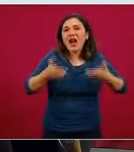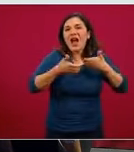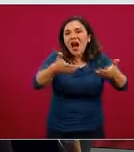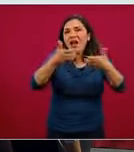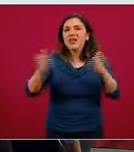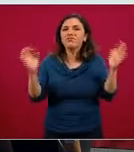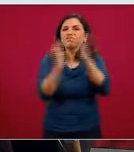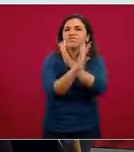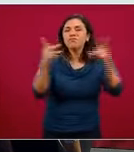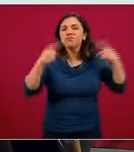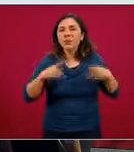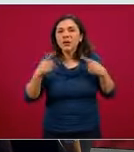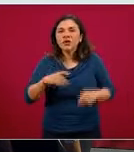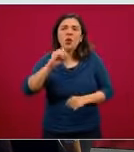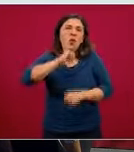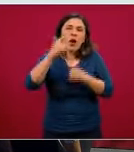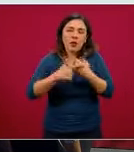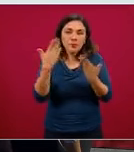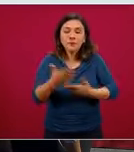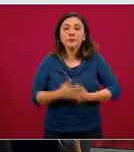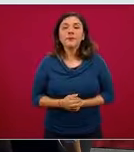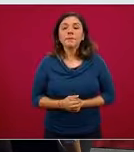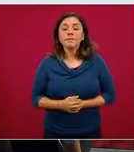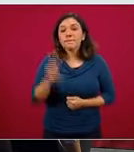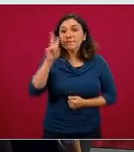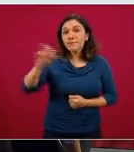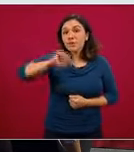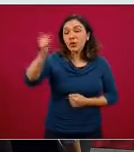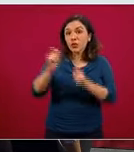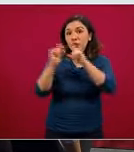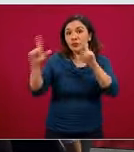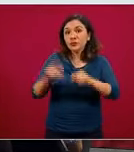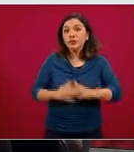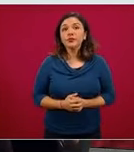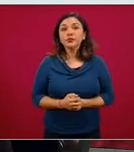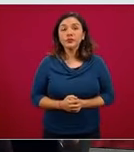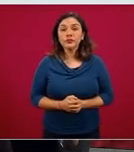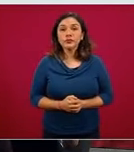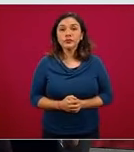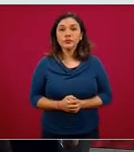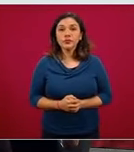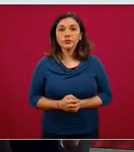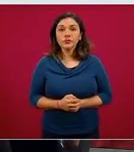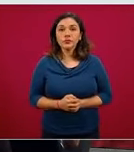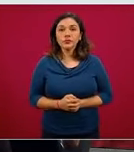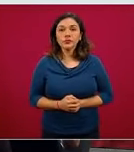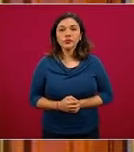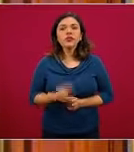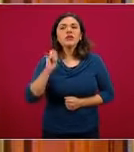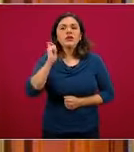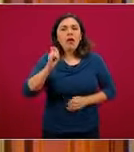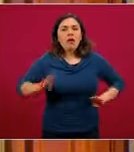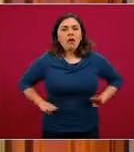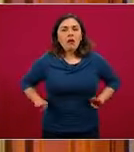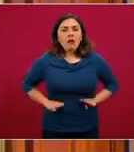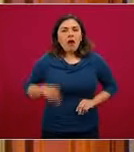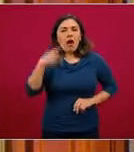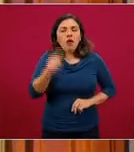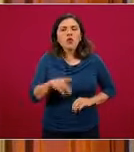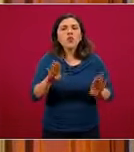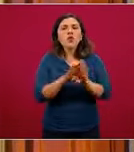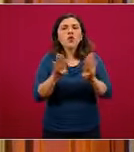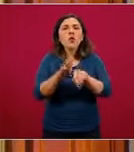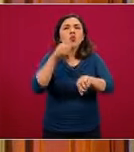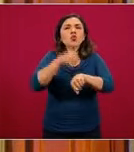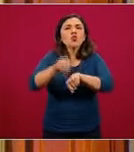laborales no esenciales. Vamos a ver en la siguiente diapositiva los escenarios, en este caso la actualización de